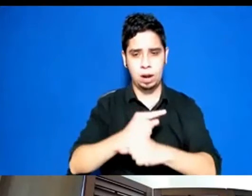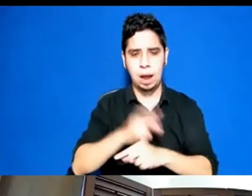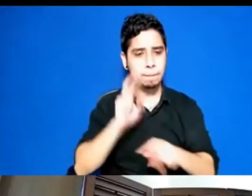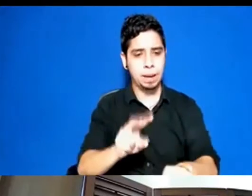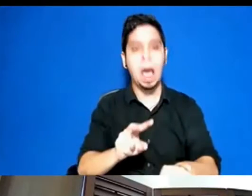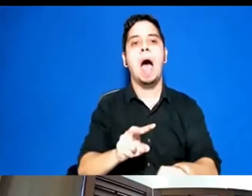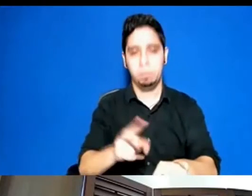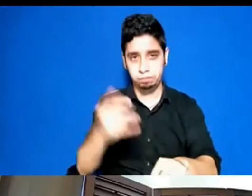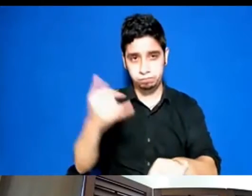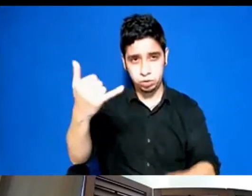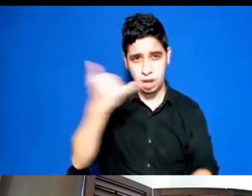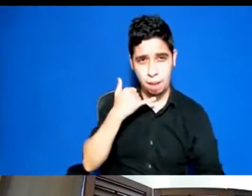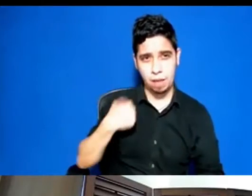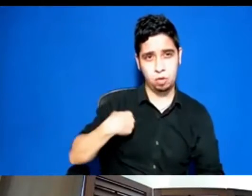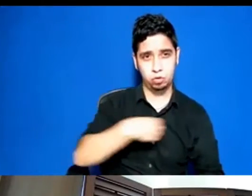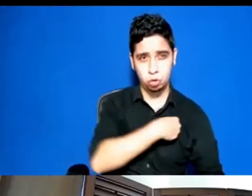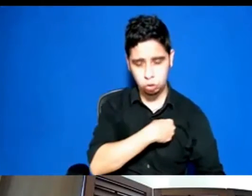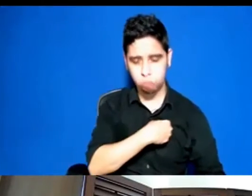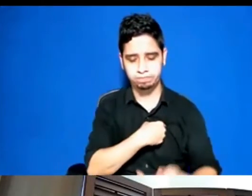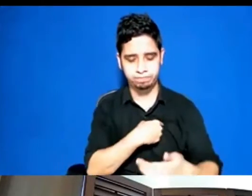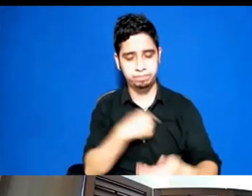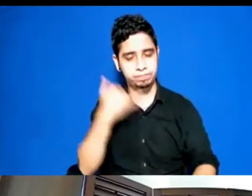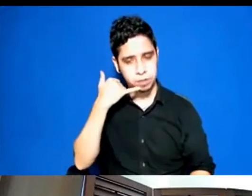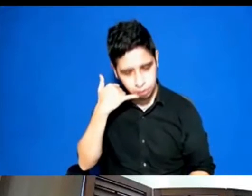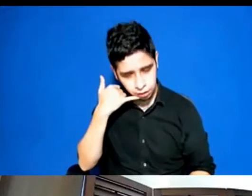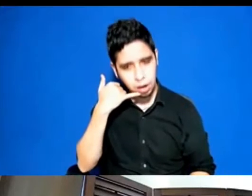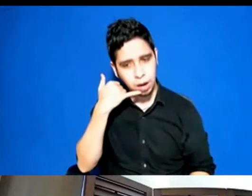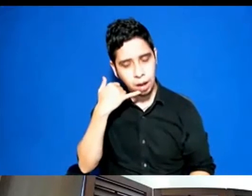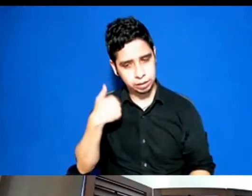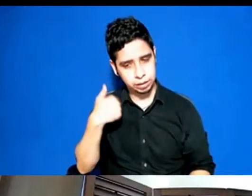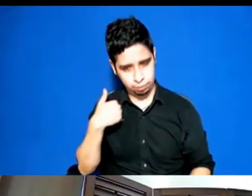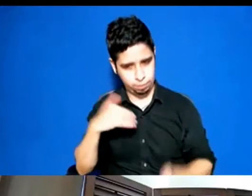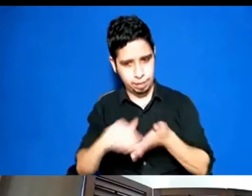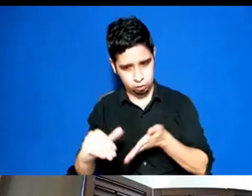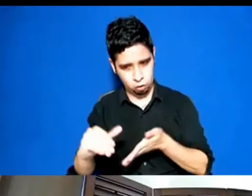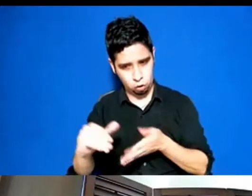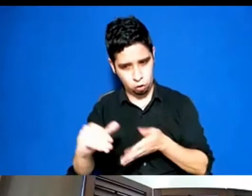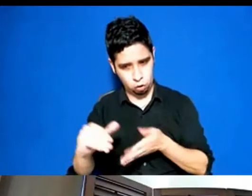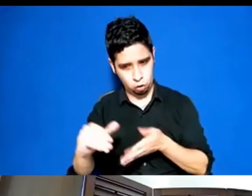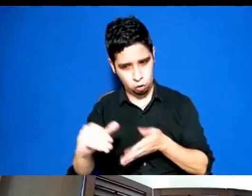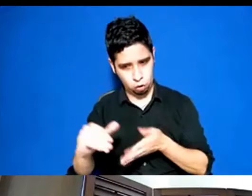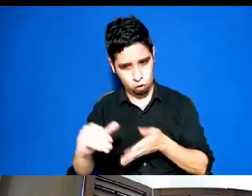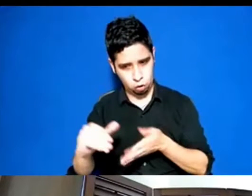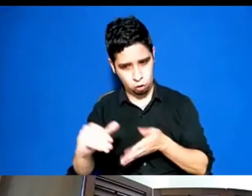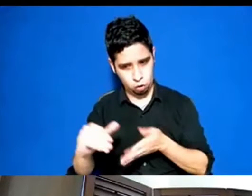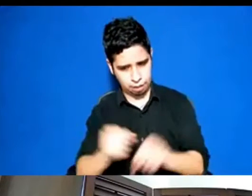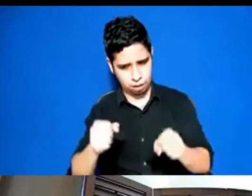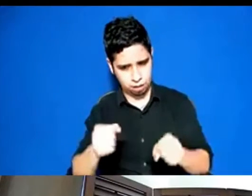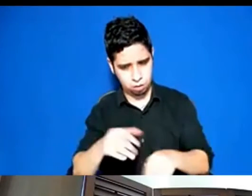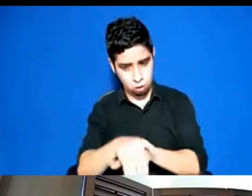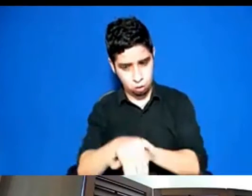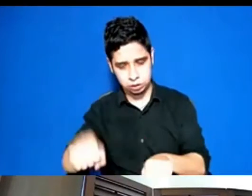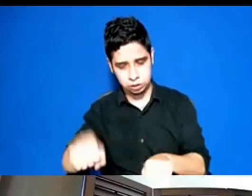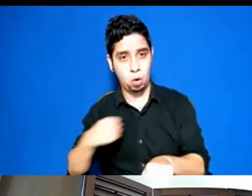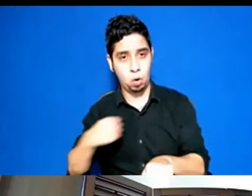entonces pues uno llama y pide permiso y nos permiten ir a trabajar con la tortuga con mascarilla y todo y